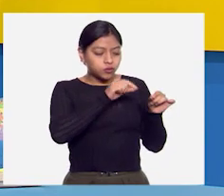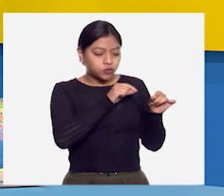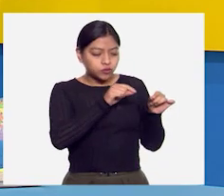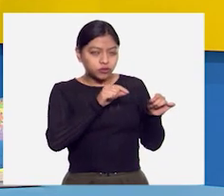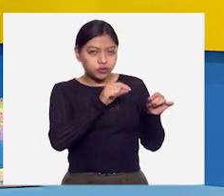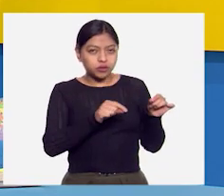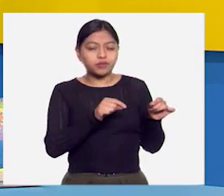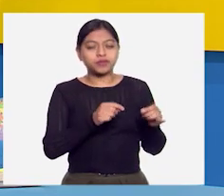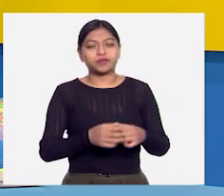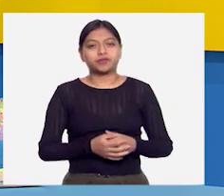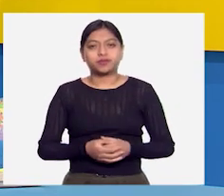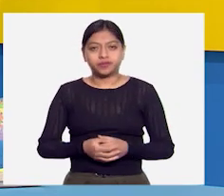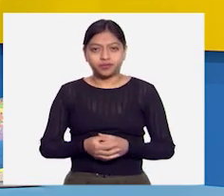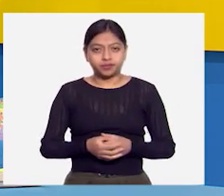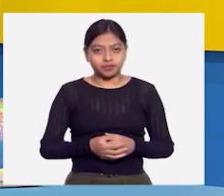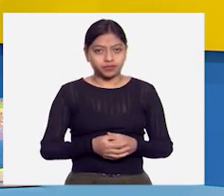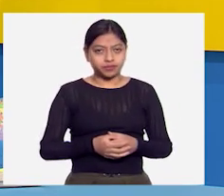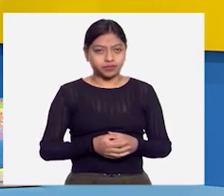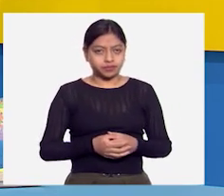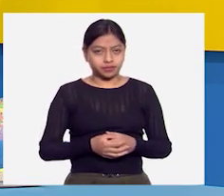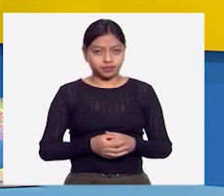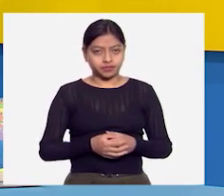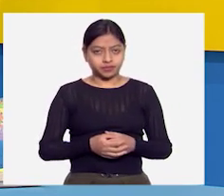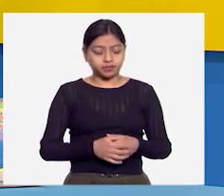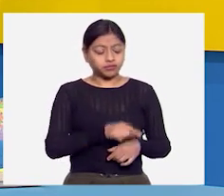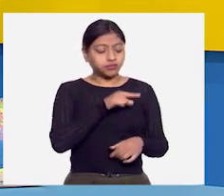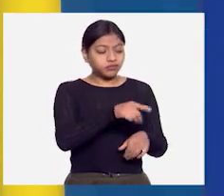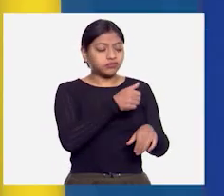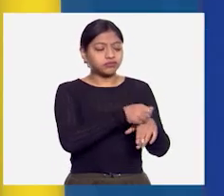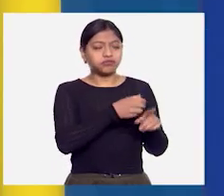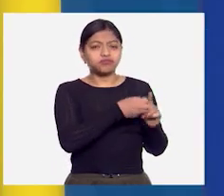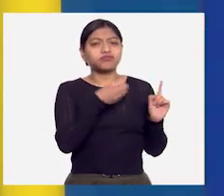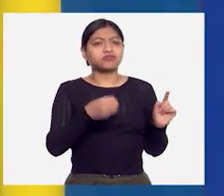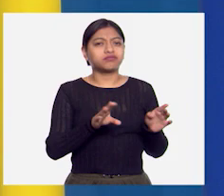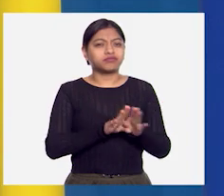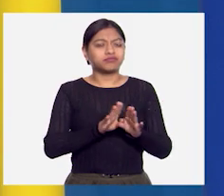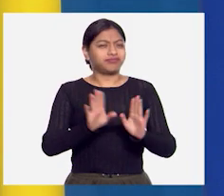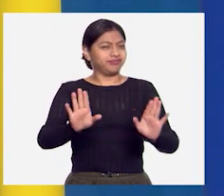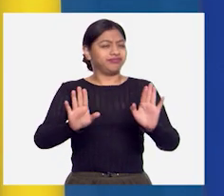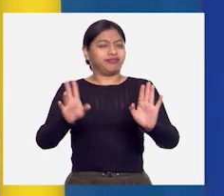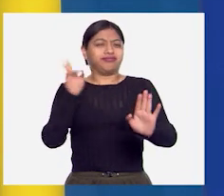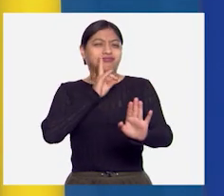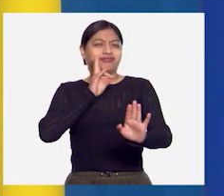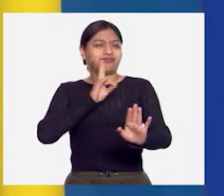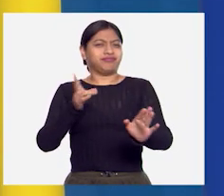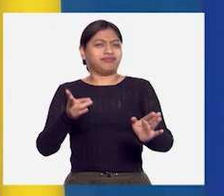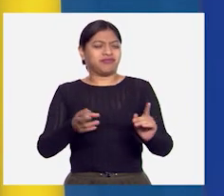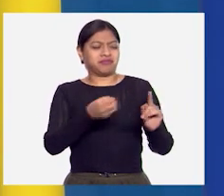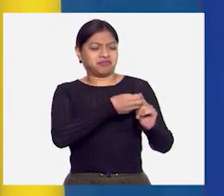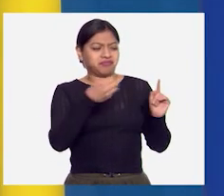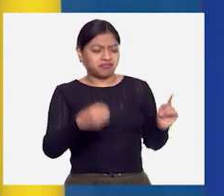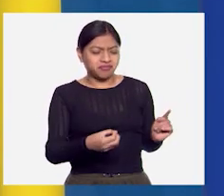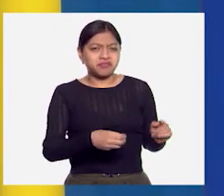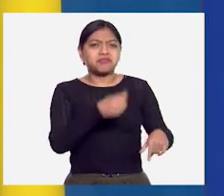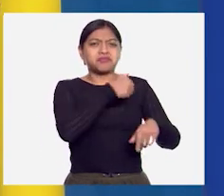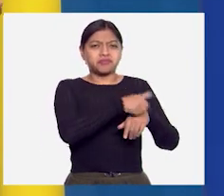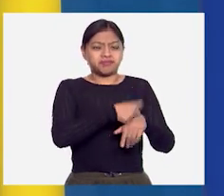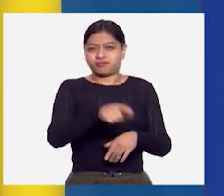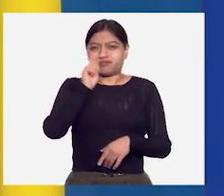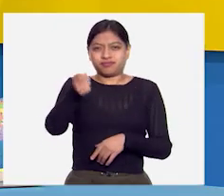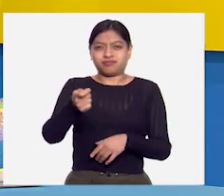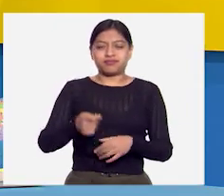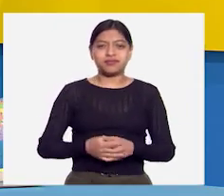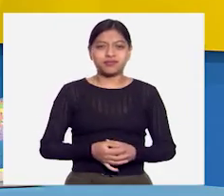que mejor representaba la distribución de los datos. ¿Qué? ¿Cómo? ¿Cada distribución de datos? ¿Qué se